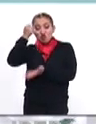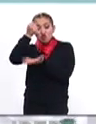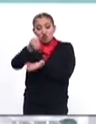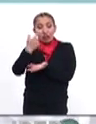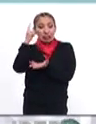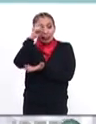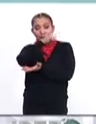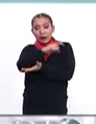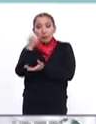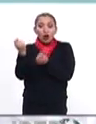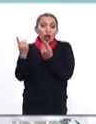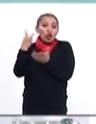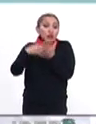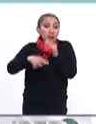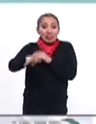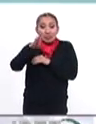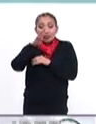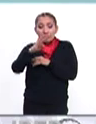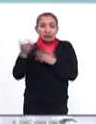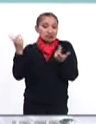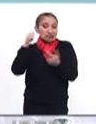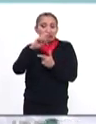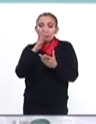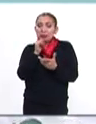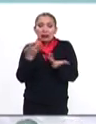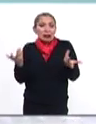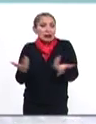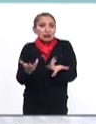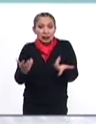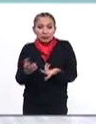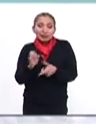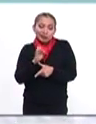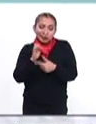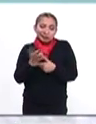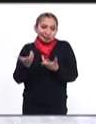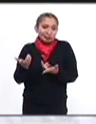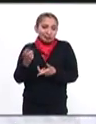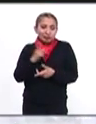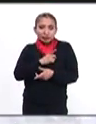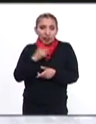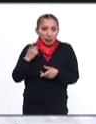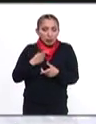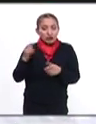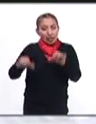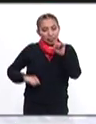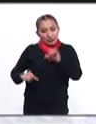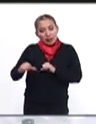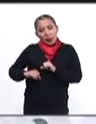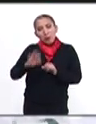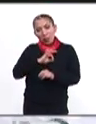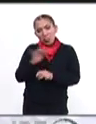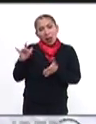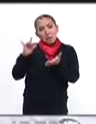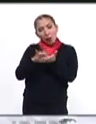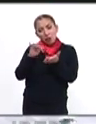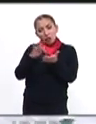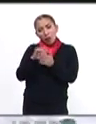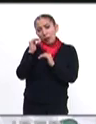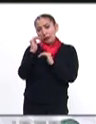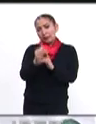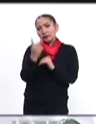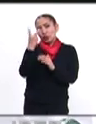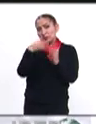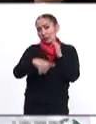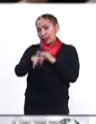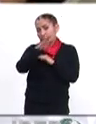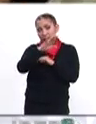presupuestal será complicada para 2019, pues definitivamente tenemos en ese sentido acciones que quizá pudieran estar limitadas de entrada